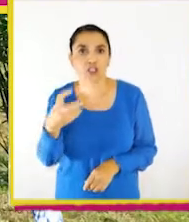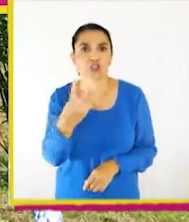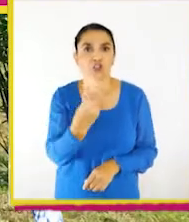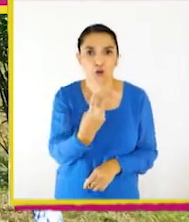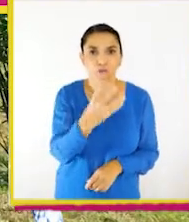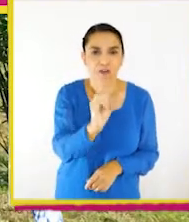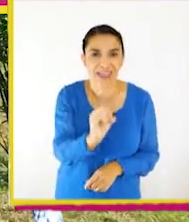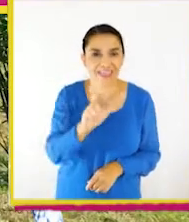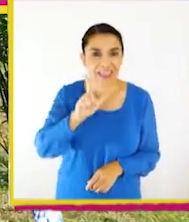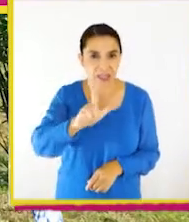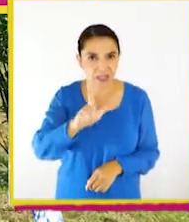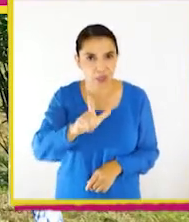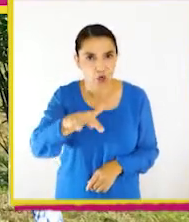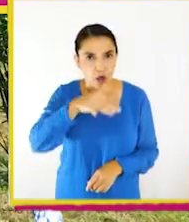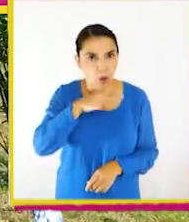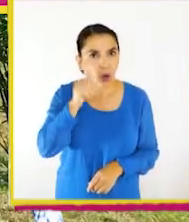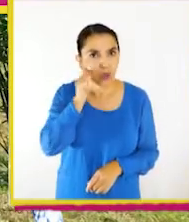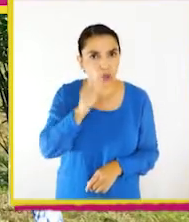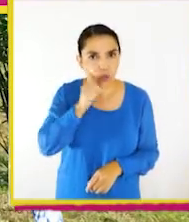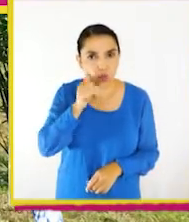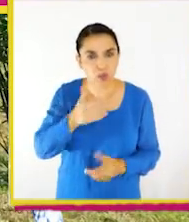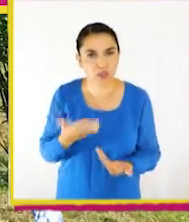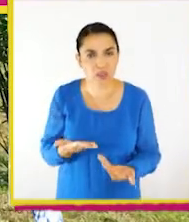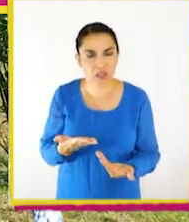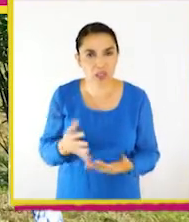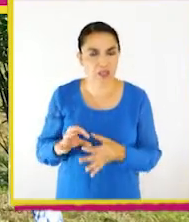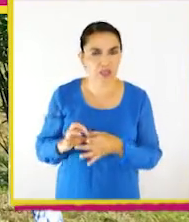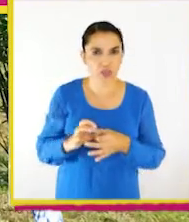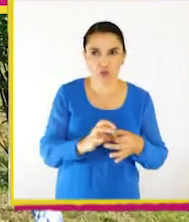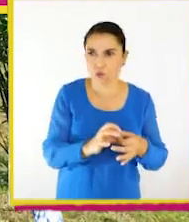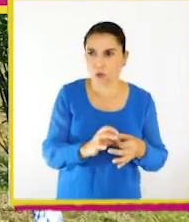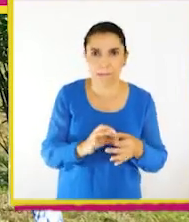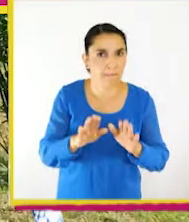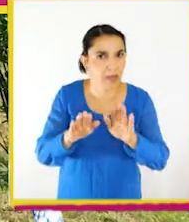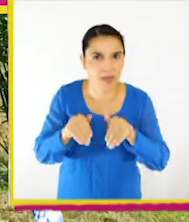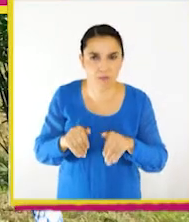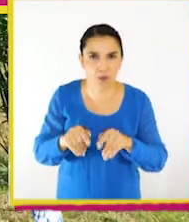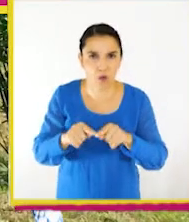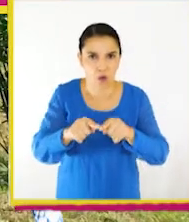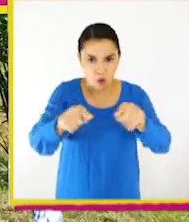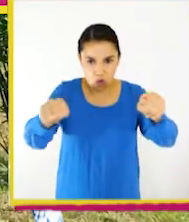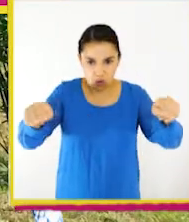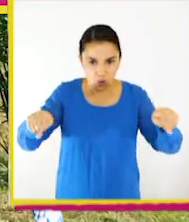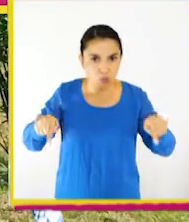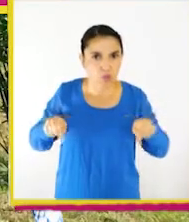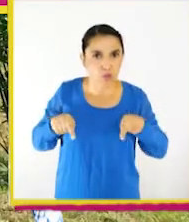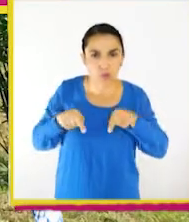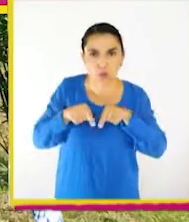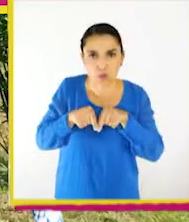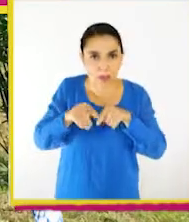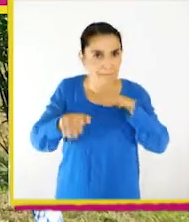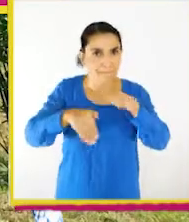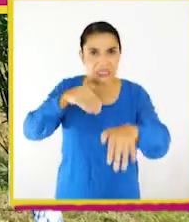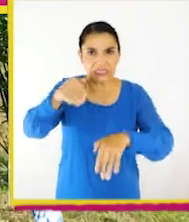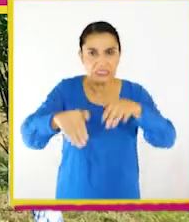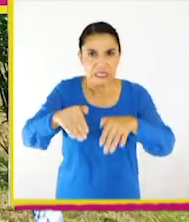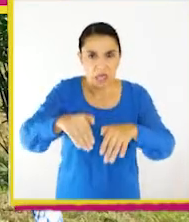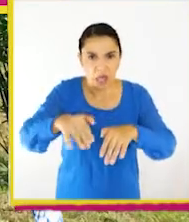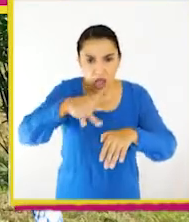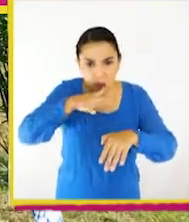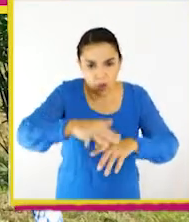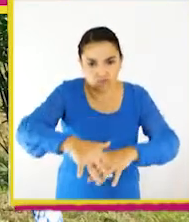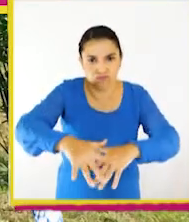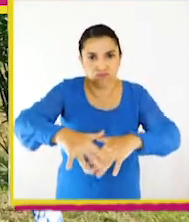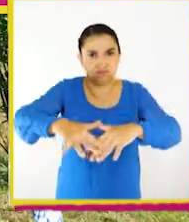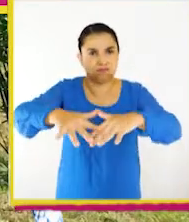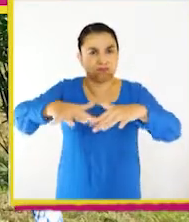220 litros de agua diario. ¿Eso es como llenar? ¡Sí! Una piscina